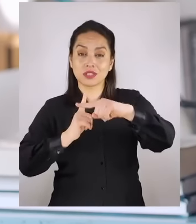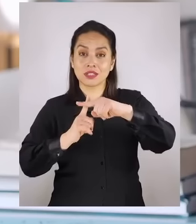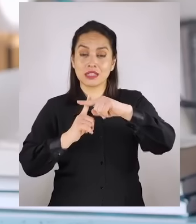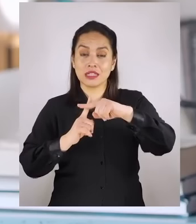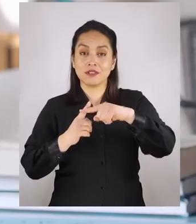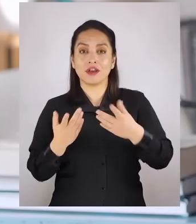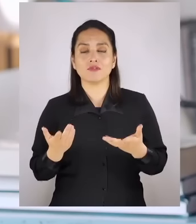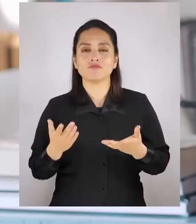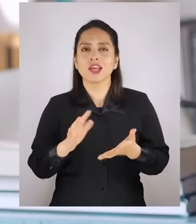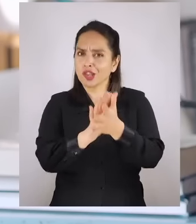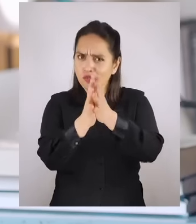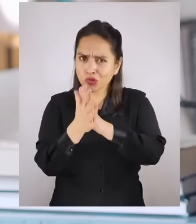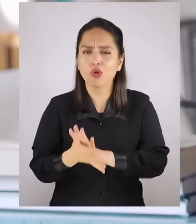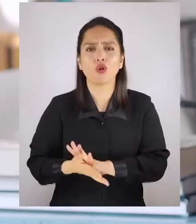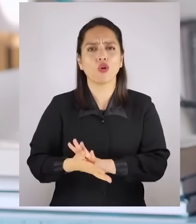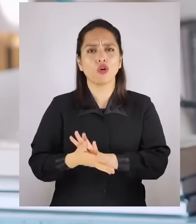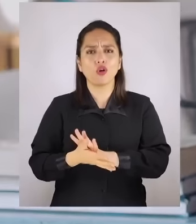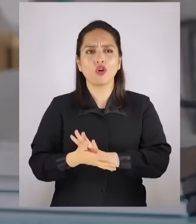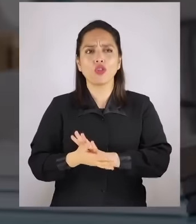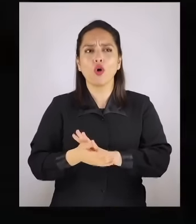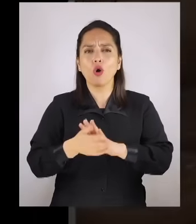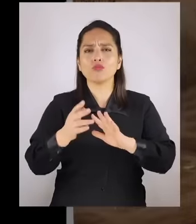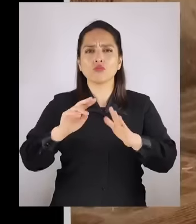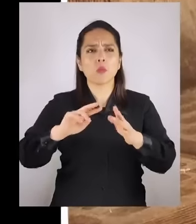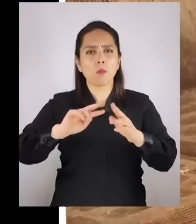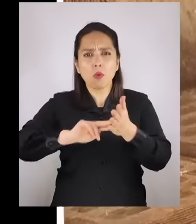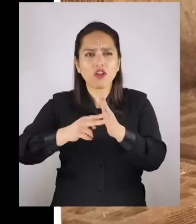que todo tenía una solución.